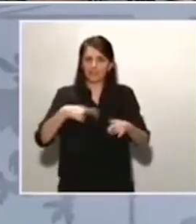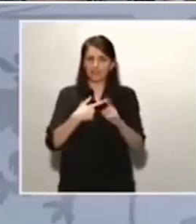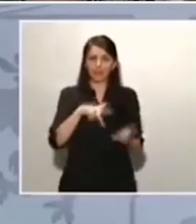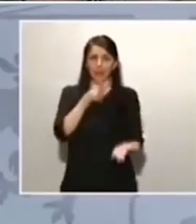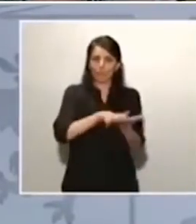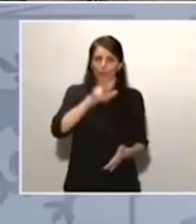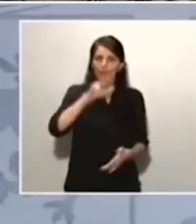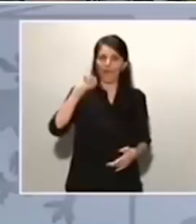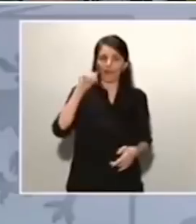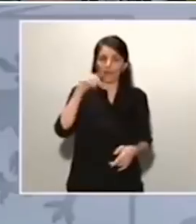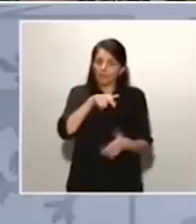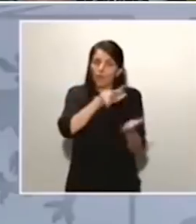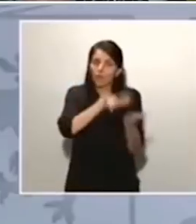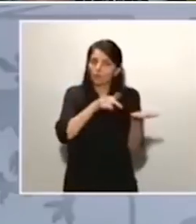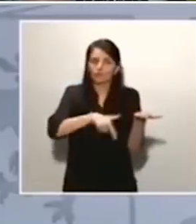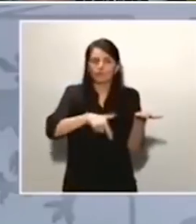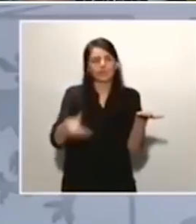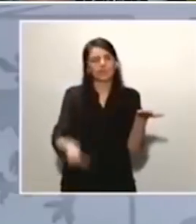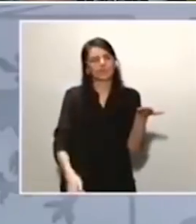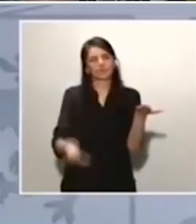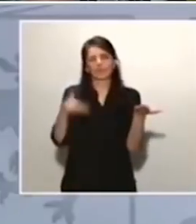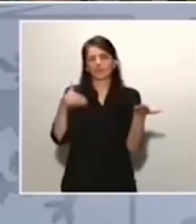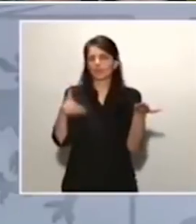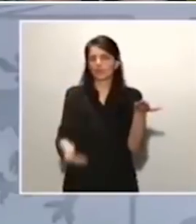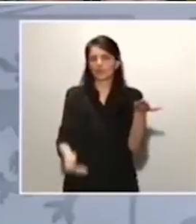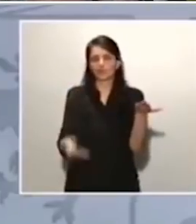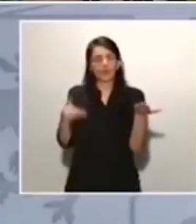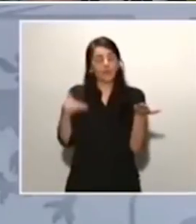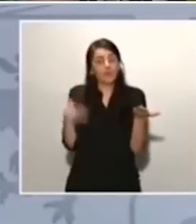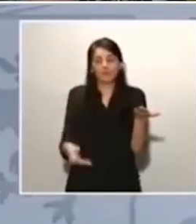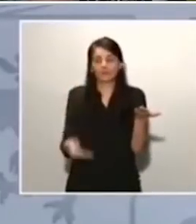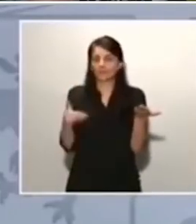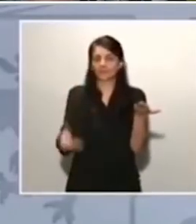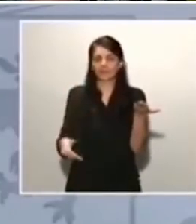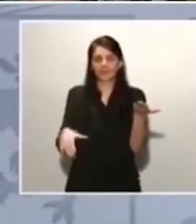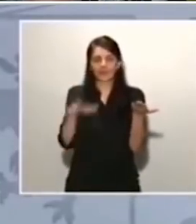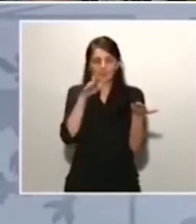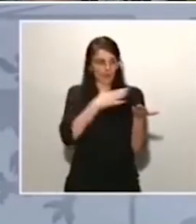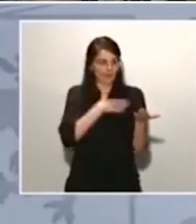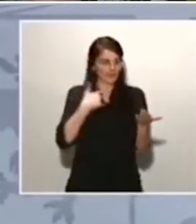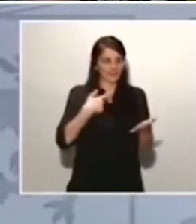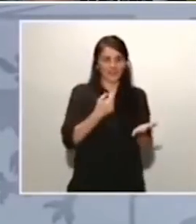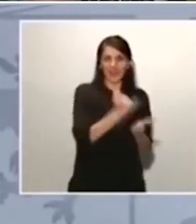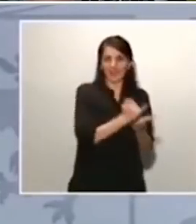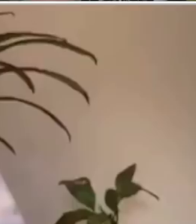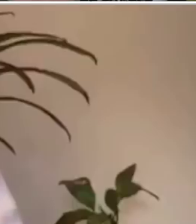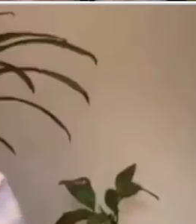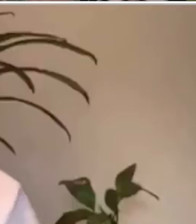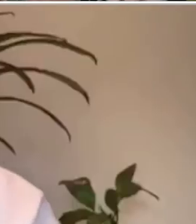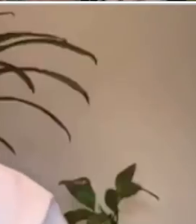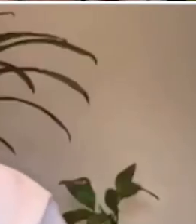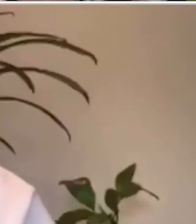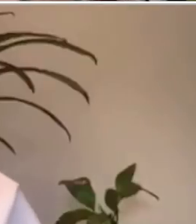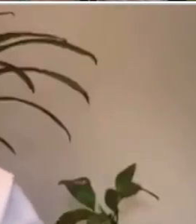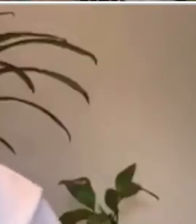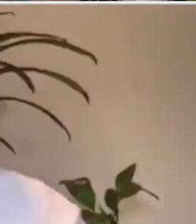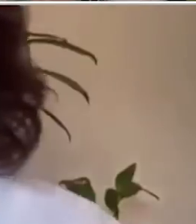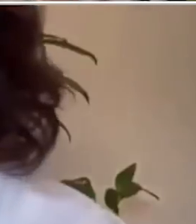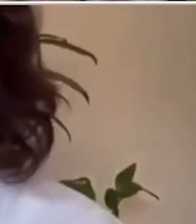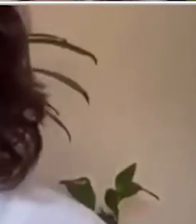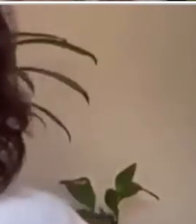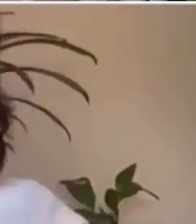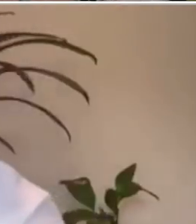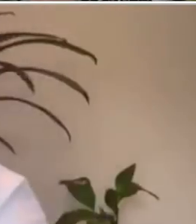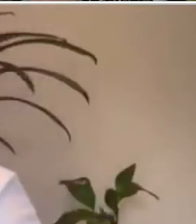material sanitario para los sanitarios, o fíjate qué tremendo, pues se me ha ocurrido